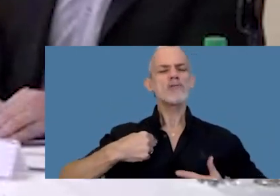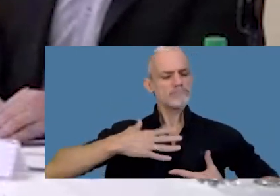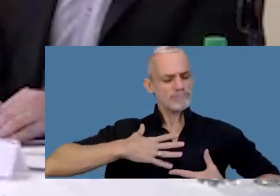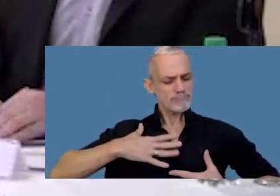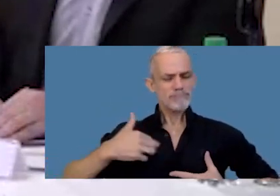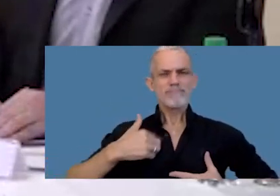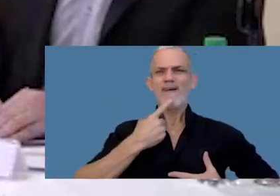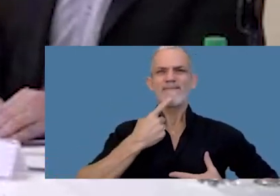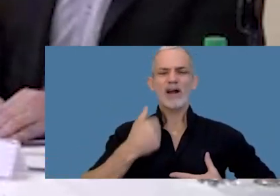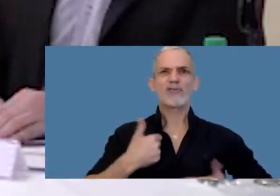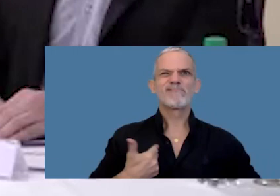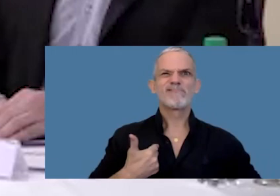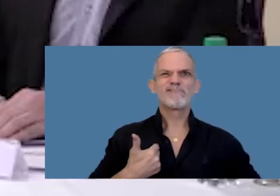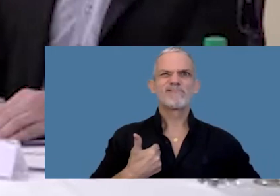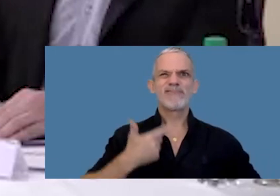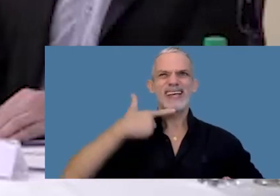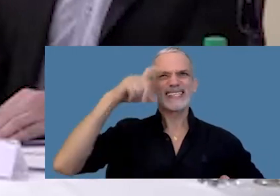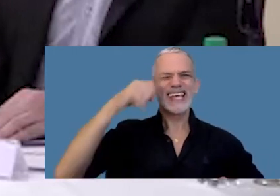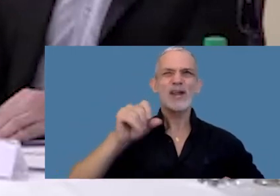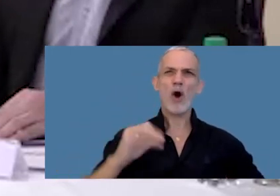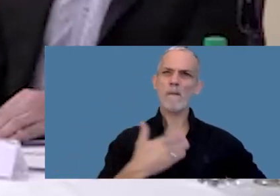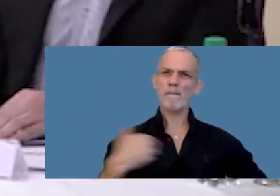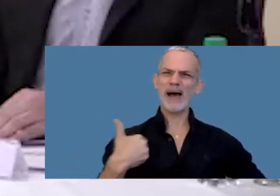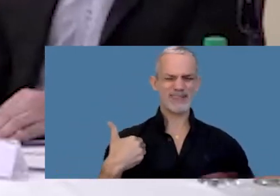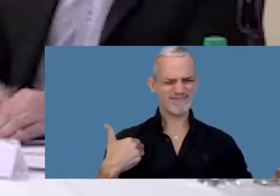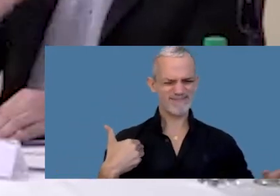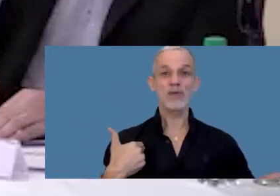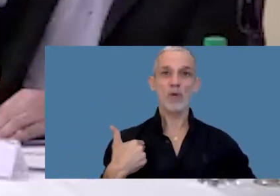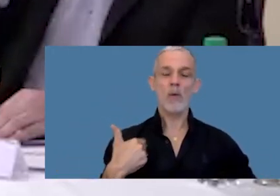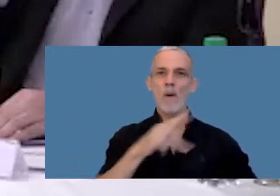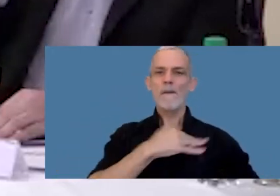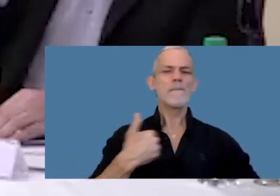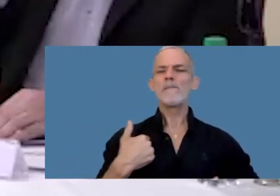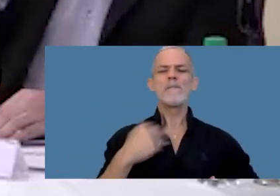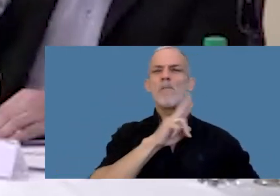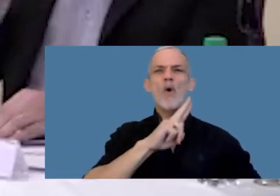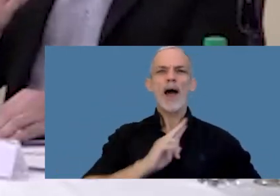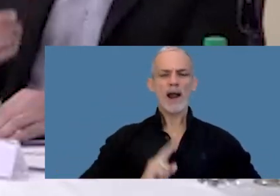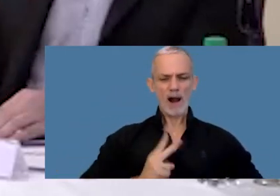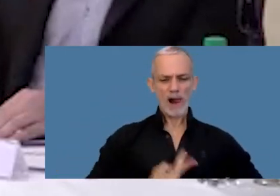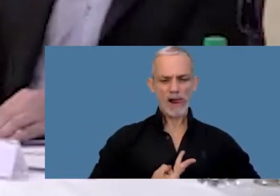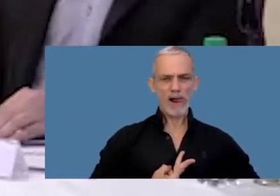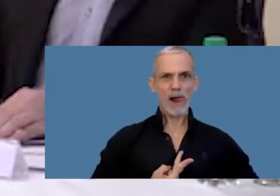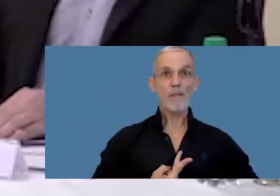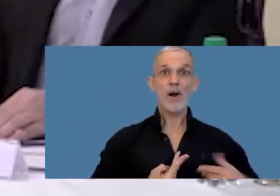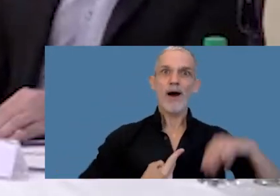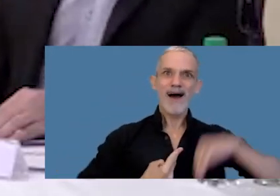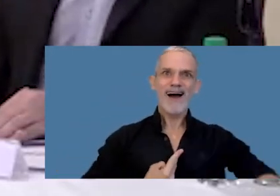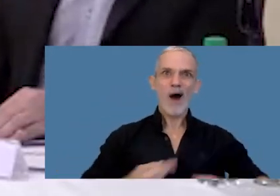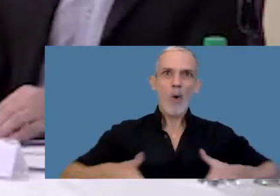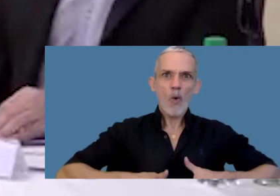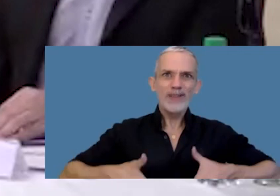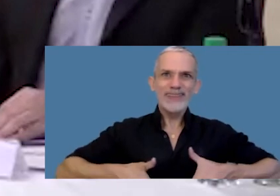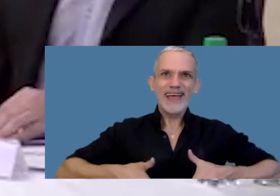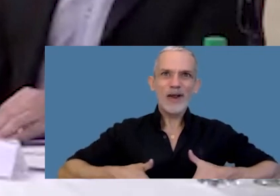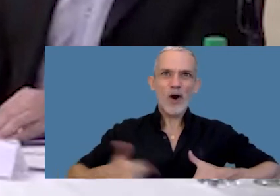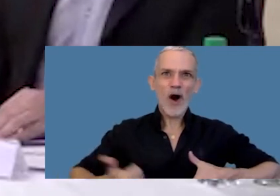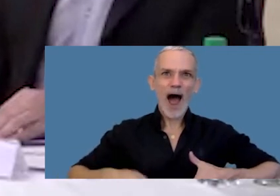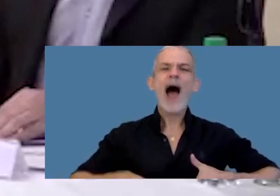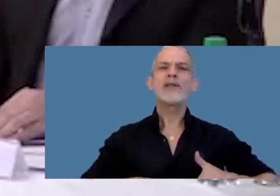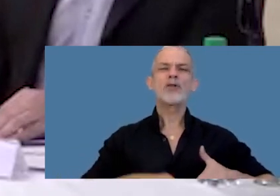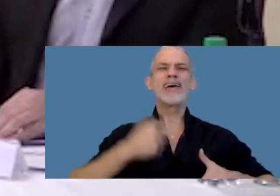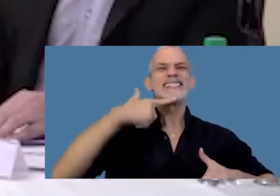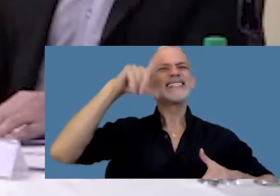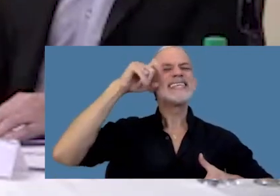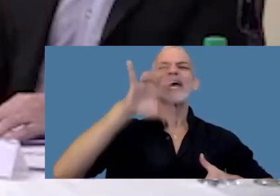eventualmente podía concebir. Entonces, en ese contexto se eliminó la frase seno materno.